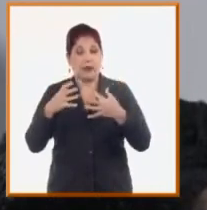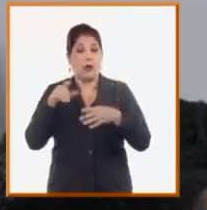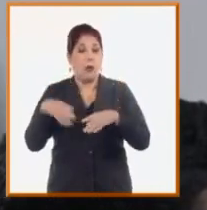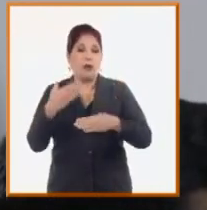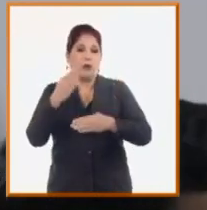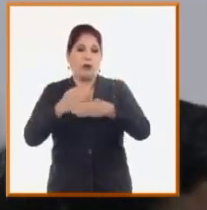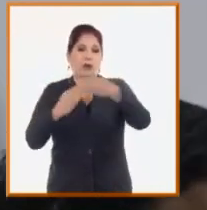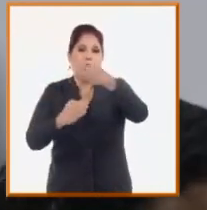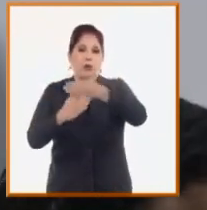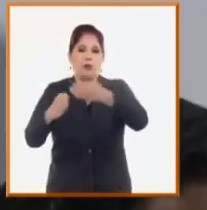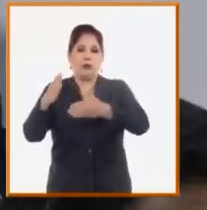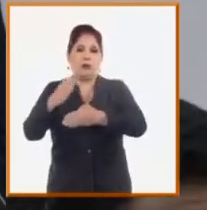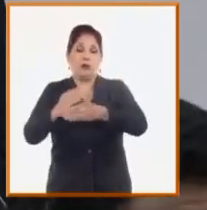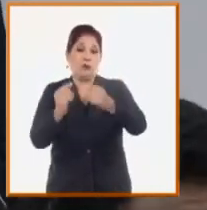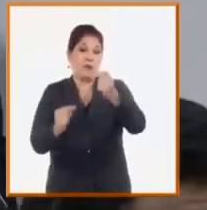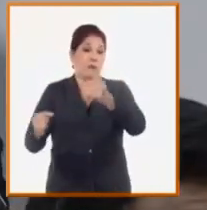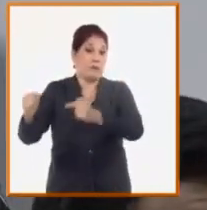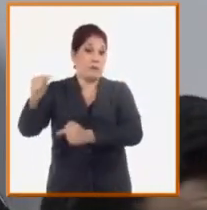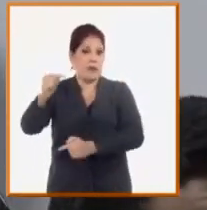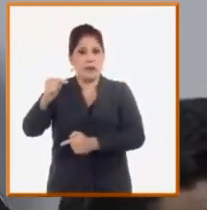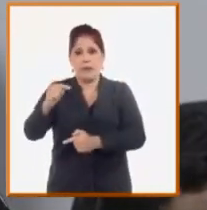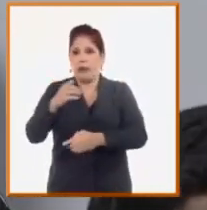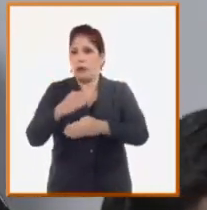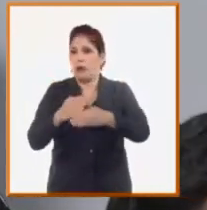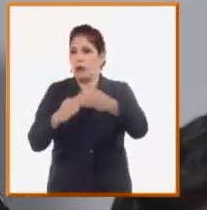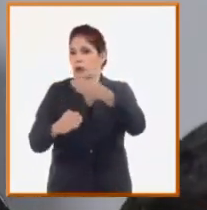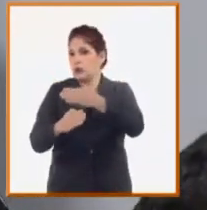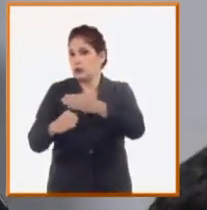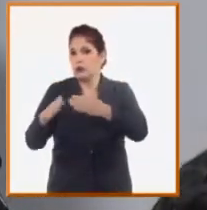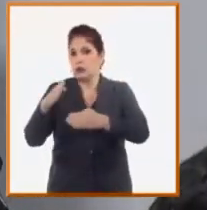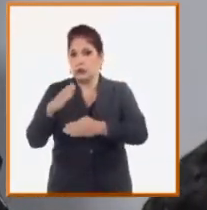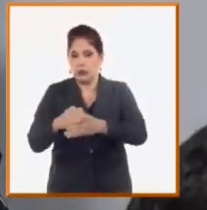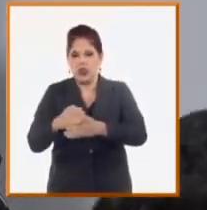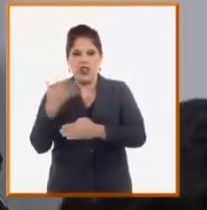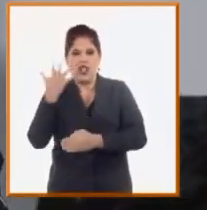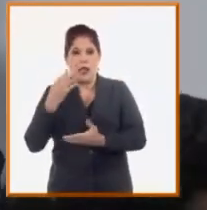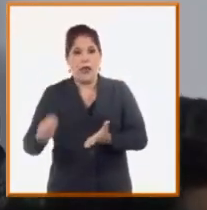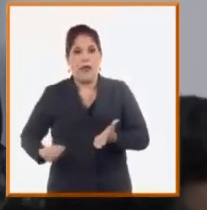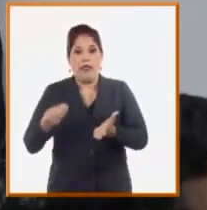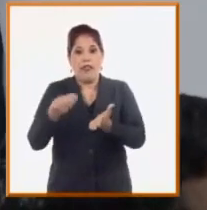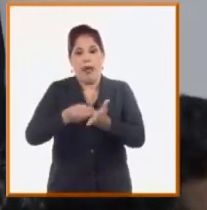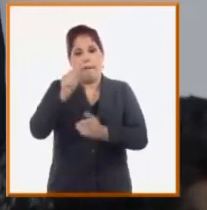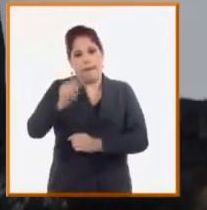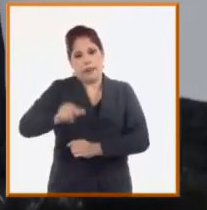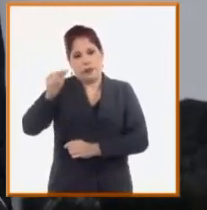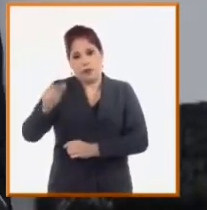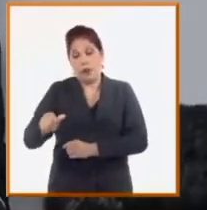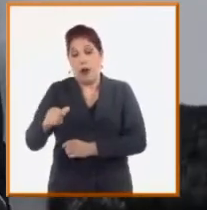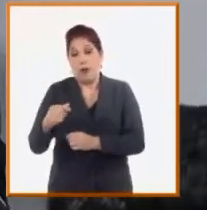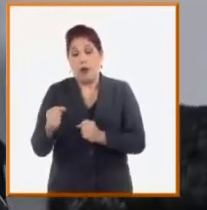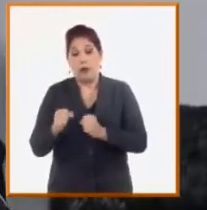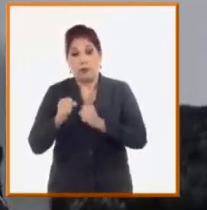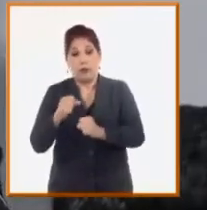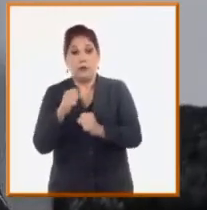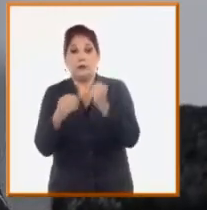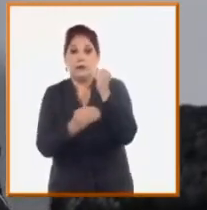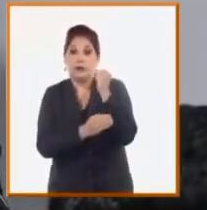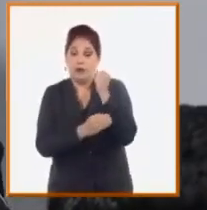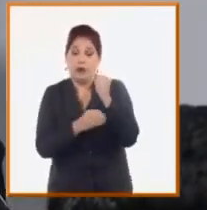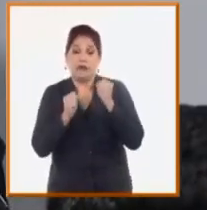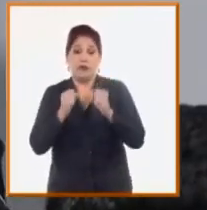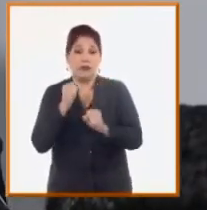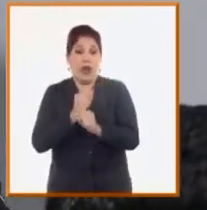construcción, ahí fundamentalmente el valor fundamental lo aportan las personas y es mano de obra, es decir, son